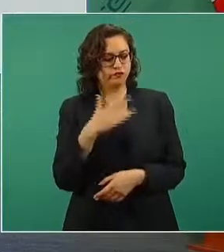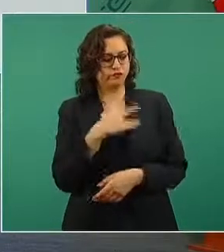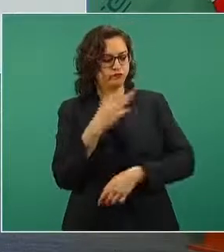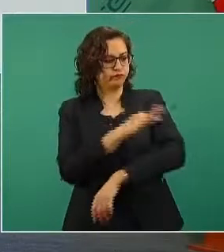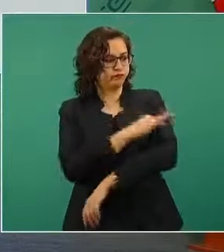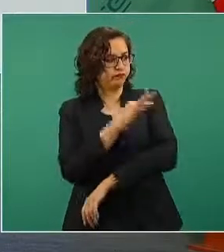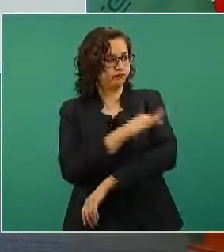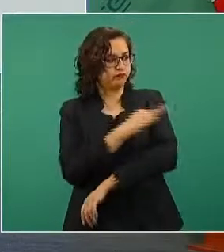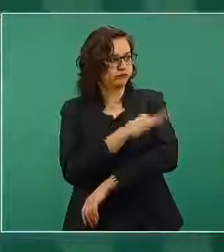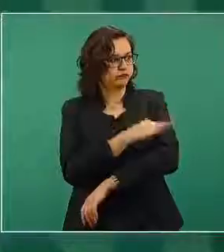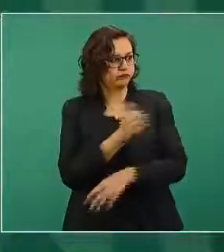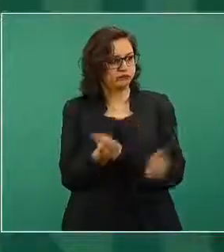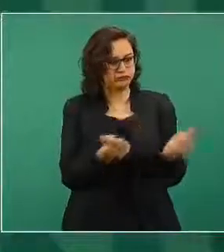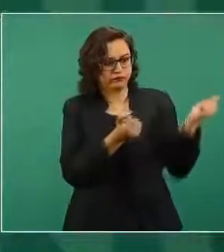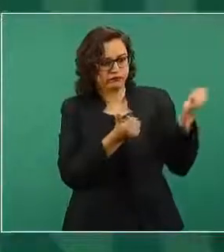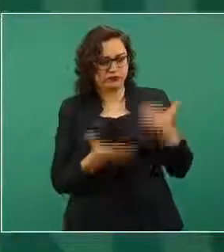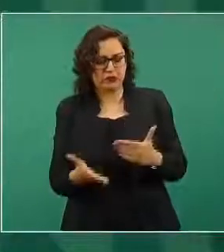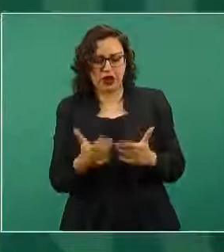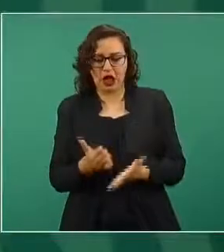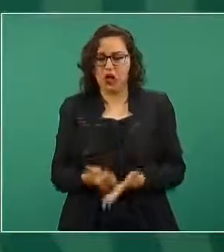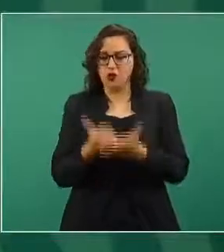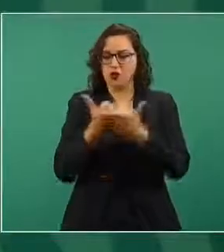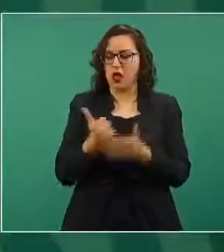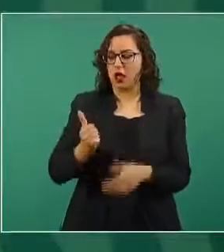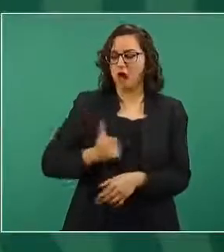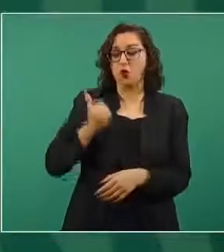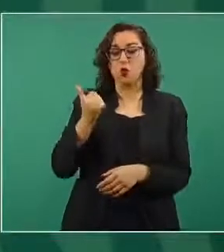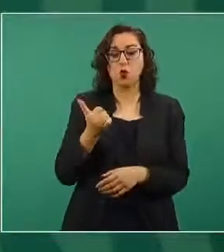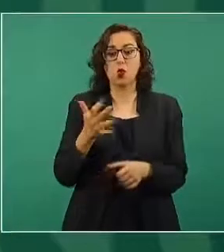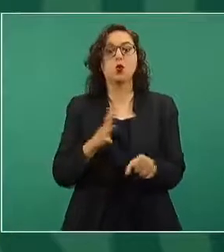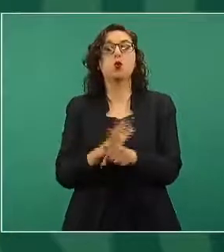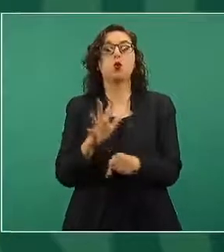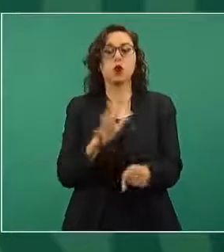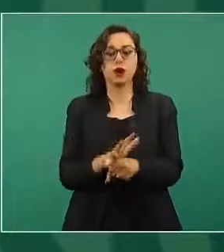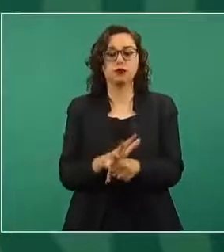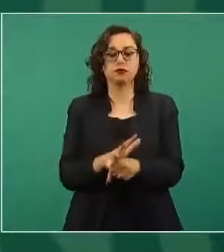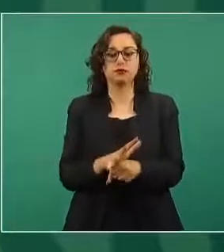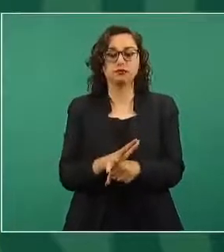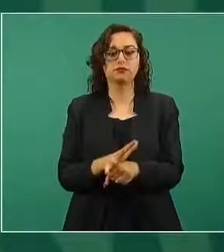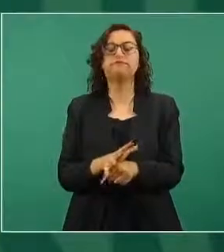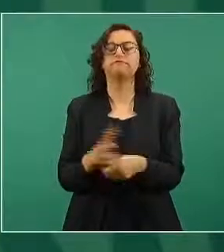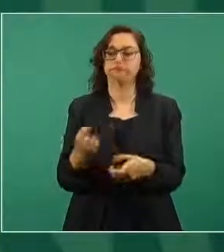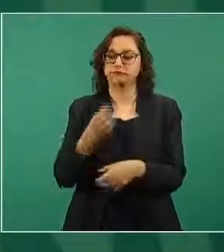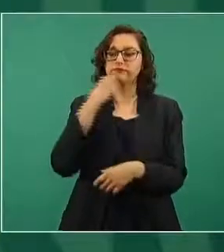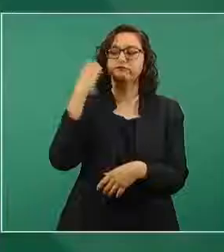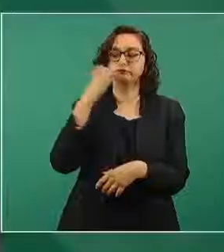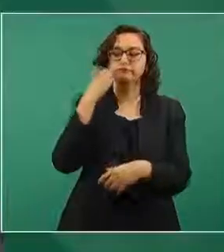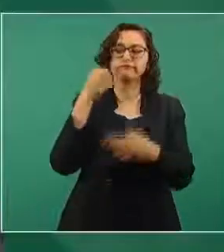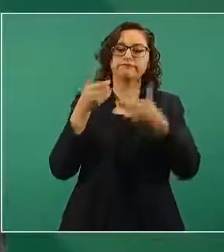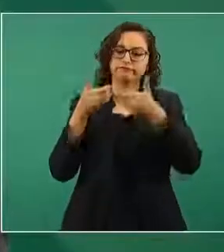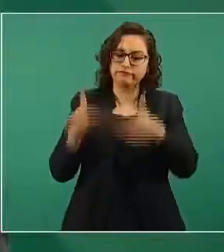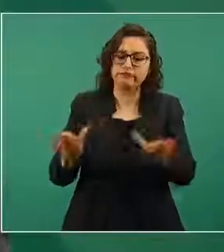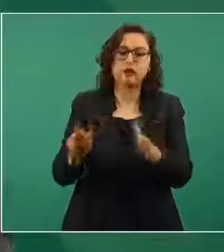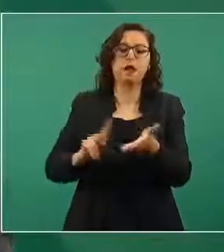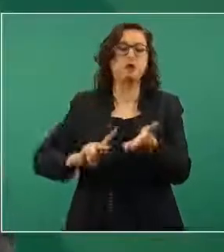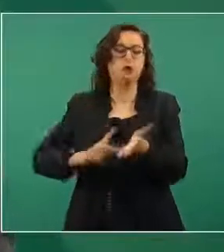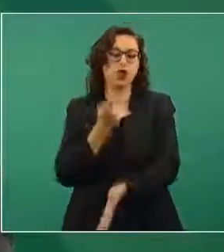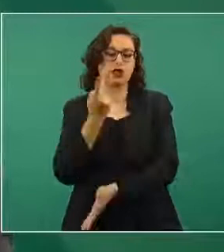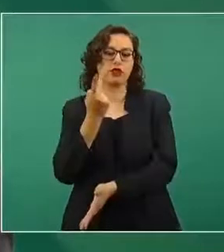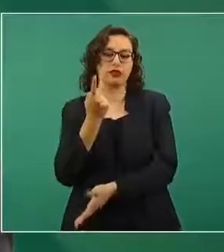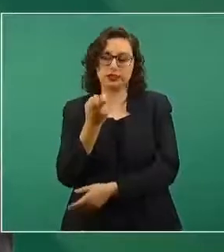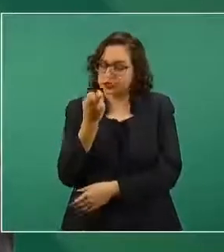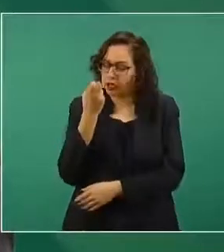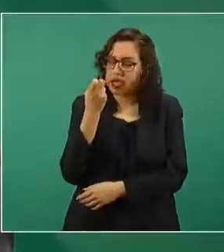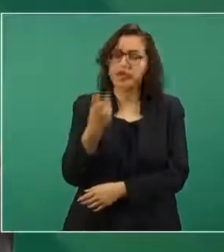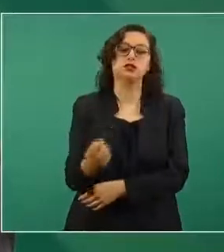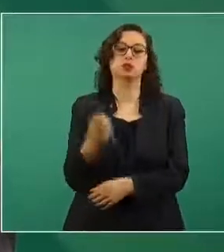vacunación, y uno de ellos de gran importancia es la oportunidad potencial de reabrir el sistema educativo.